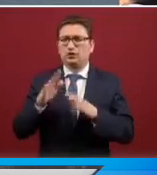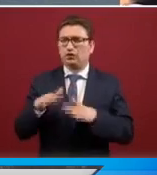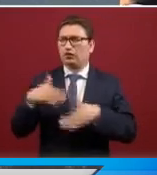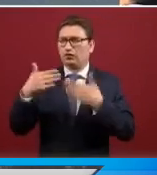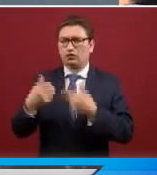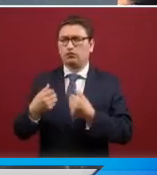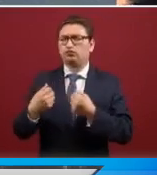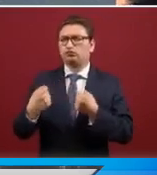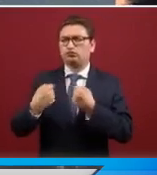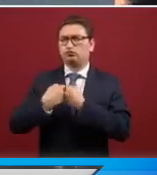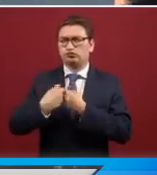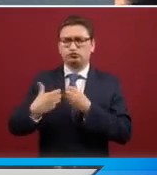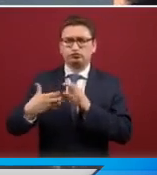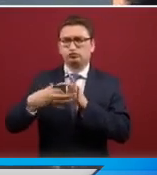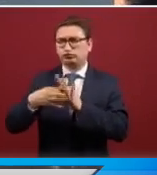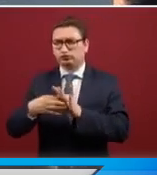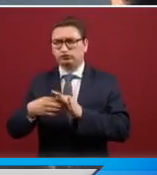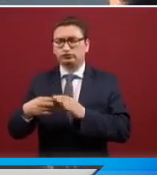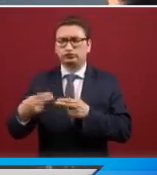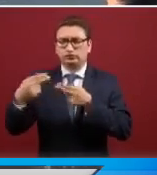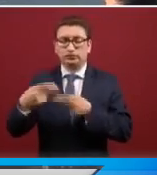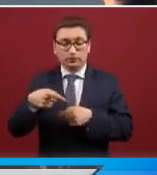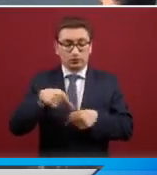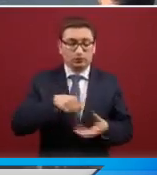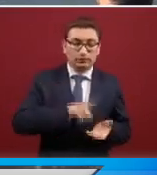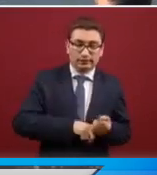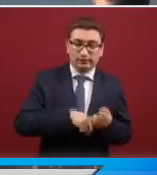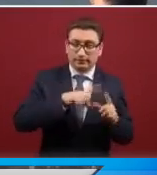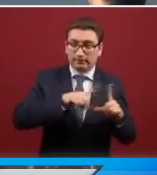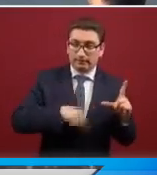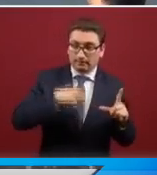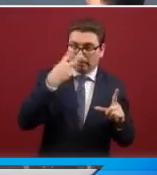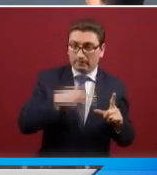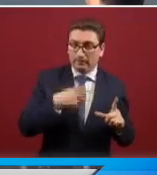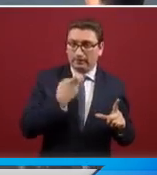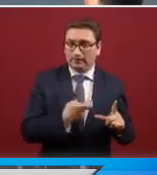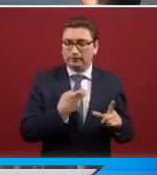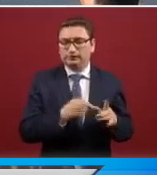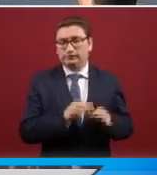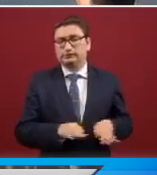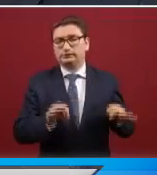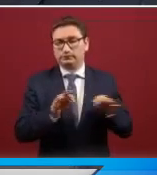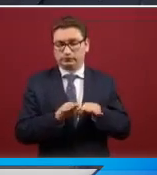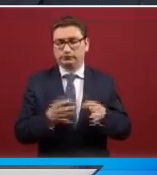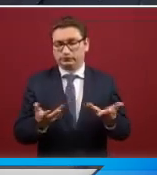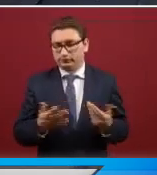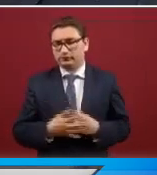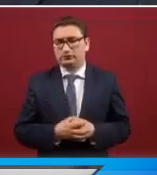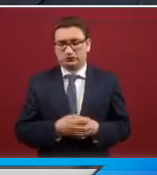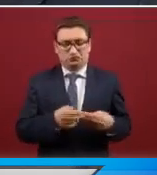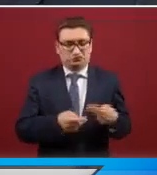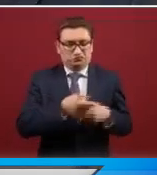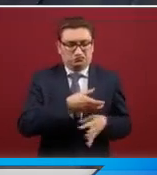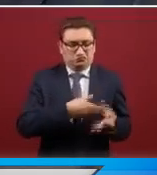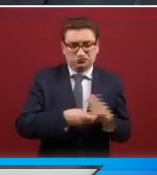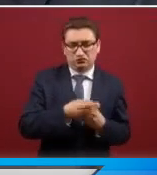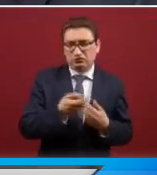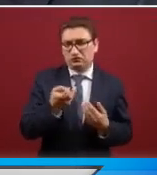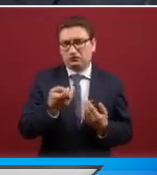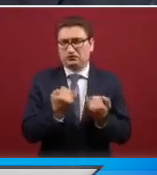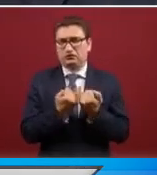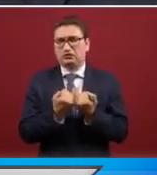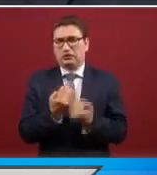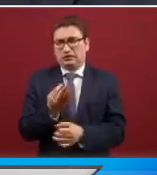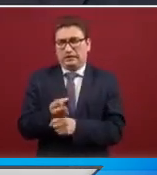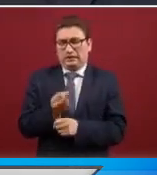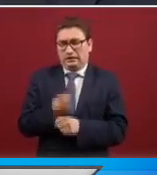fortalecimiento del mercado interno. No solo es el crecimiento exterior lo más importante. Había más crecimiento en el país cuando